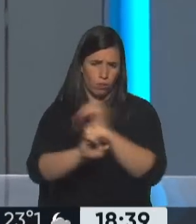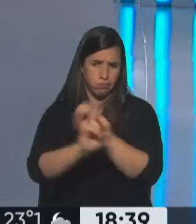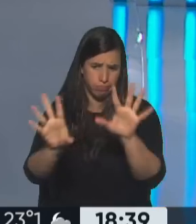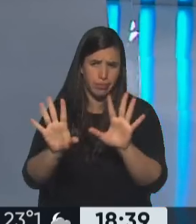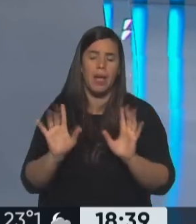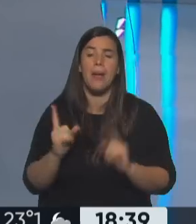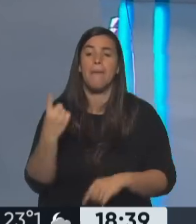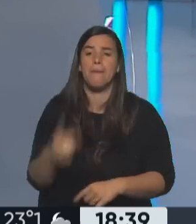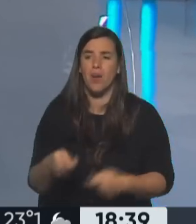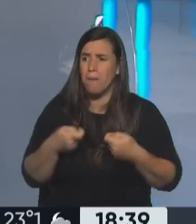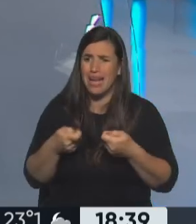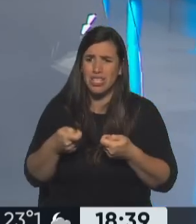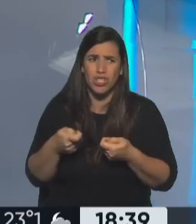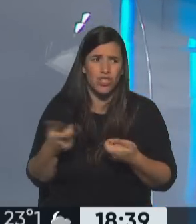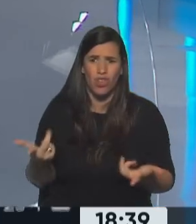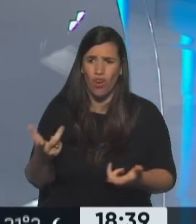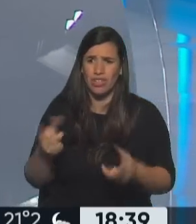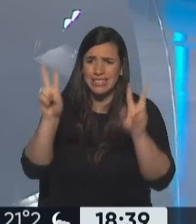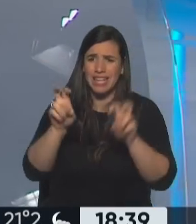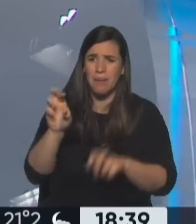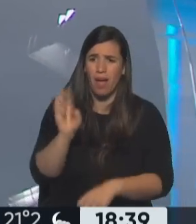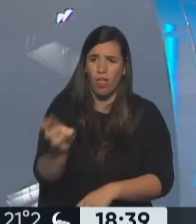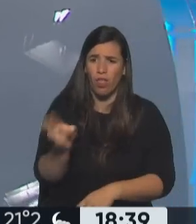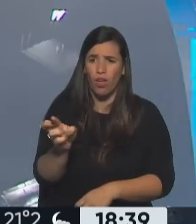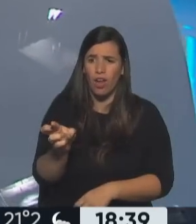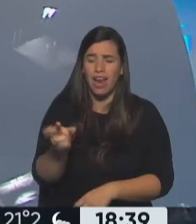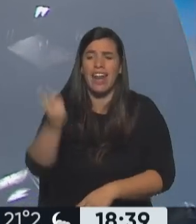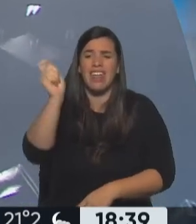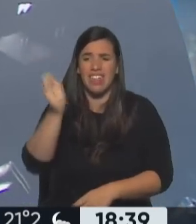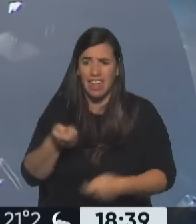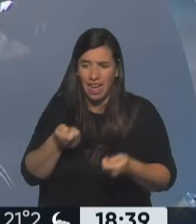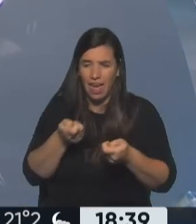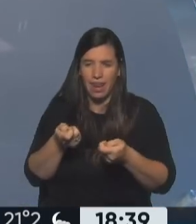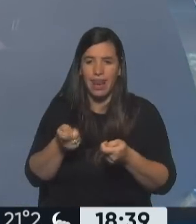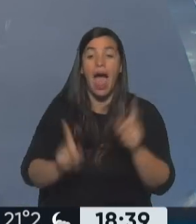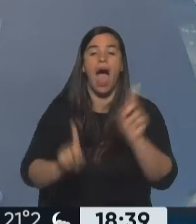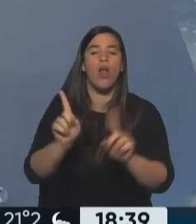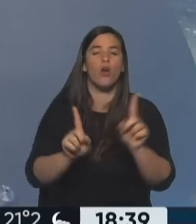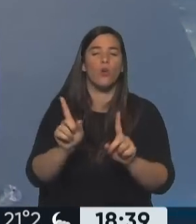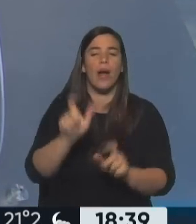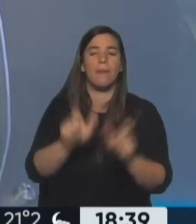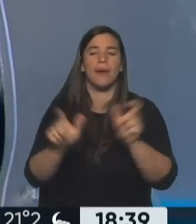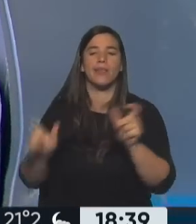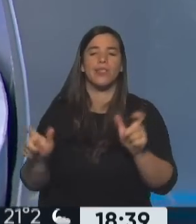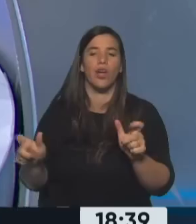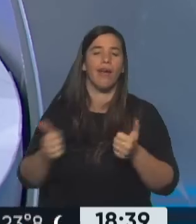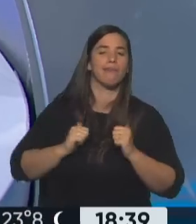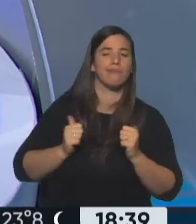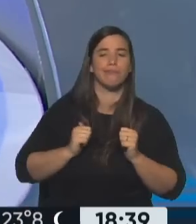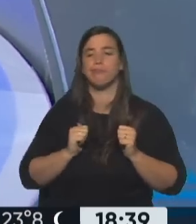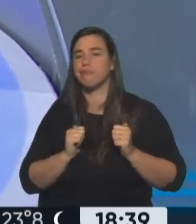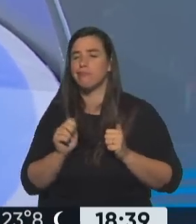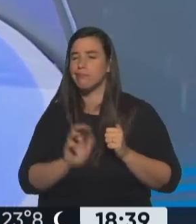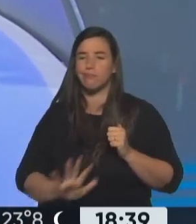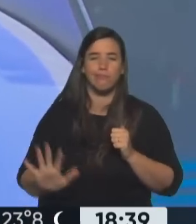hoy con el tema de los dólares no es de los acreedores, es de aquellos que están especulando con el dólar apostando a una devaluación.